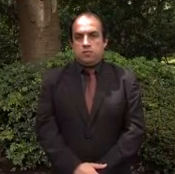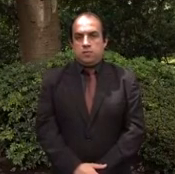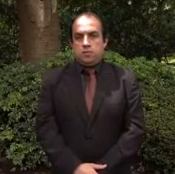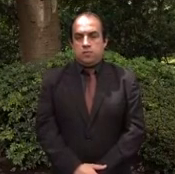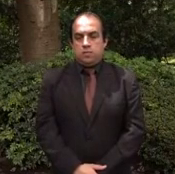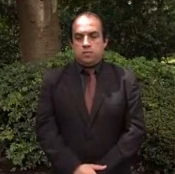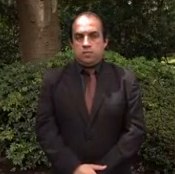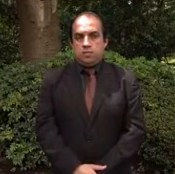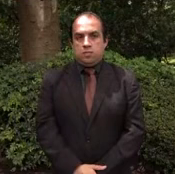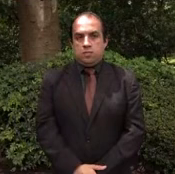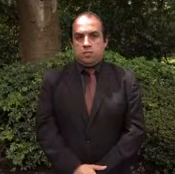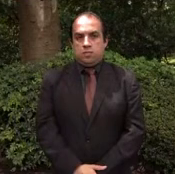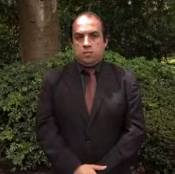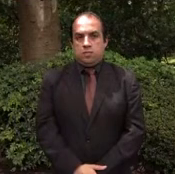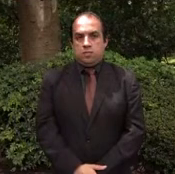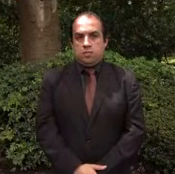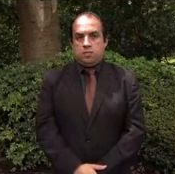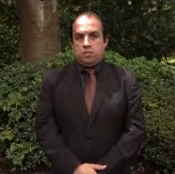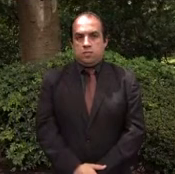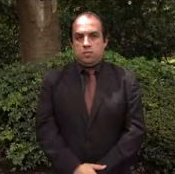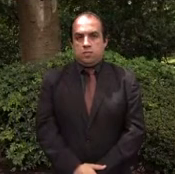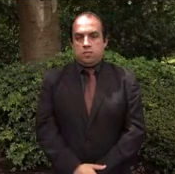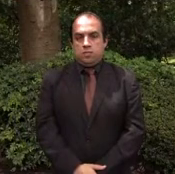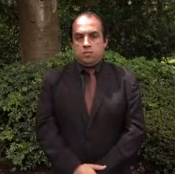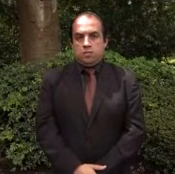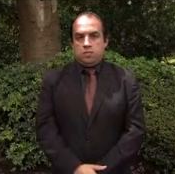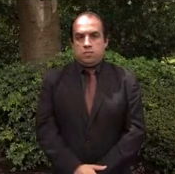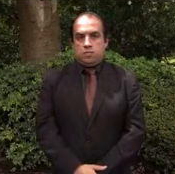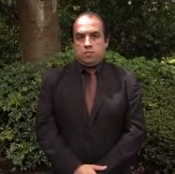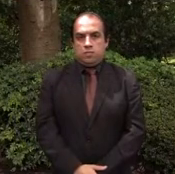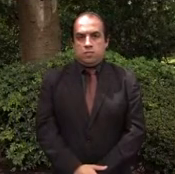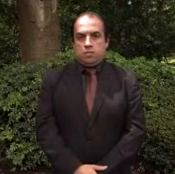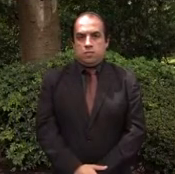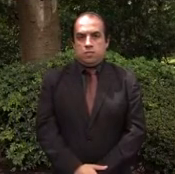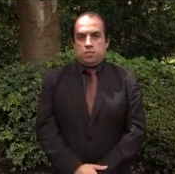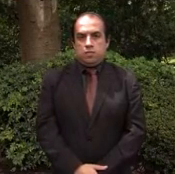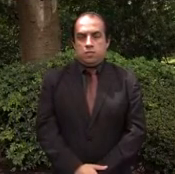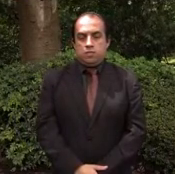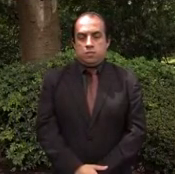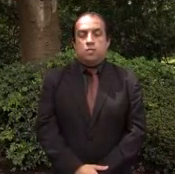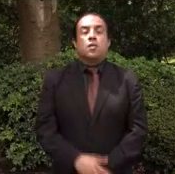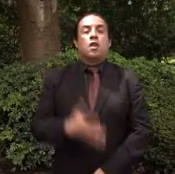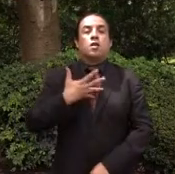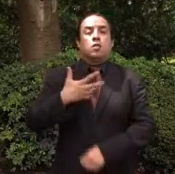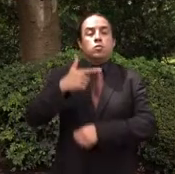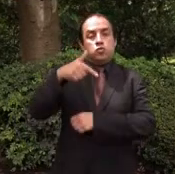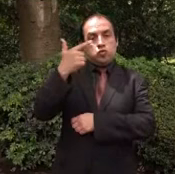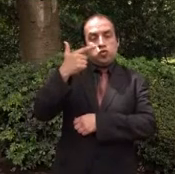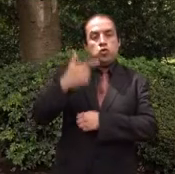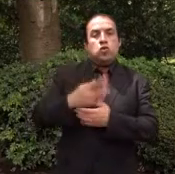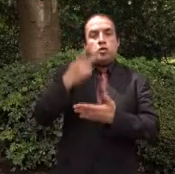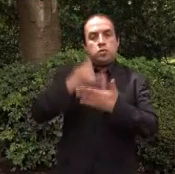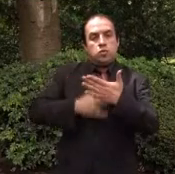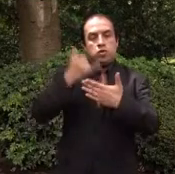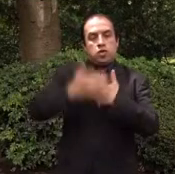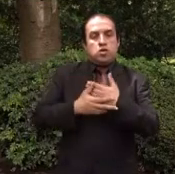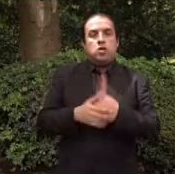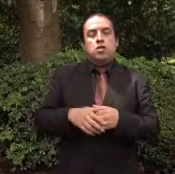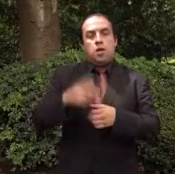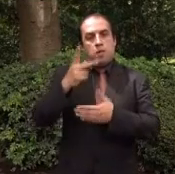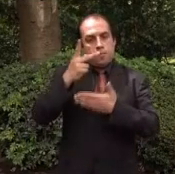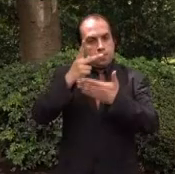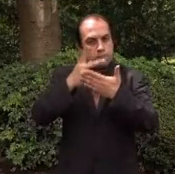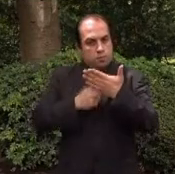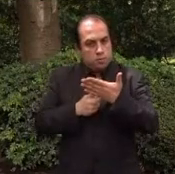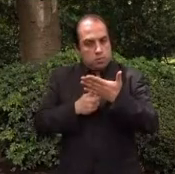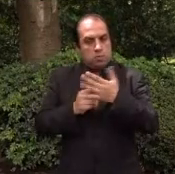de 4 hectáreas. En fin, son 12 proyectos del programa Sembrando Parques, que en